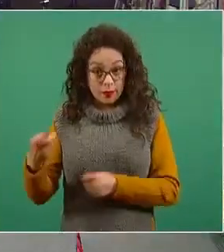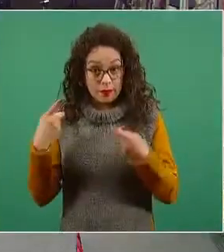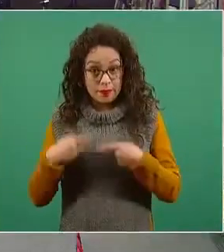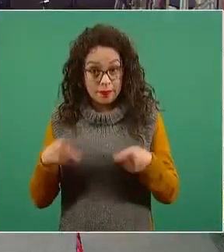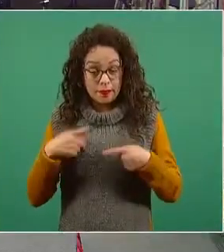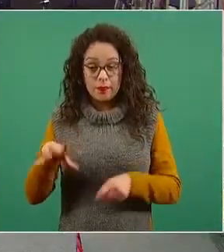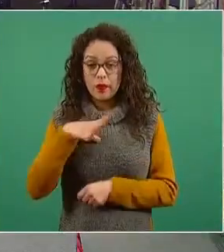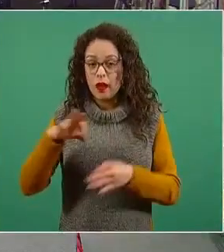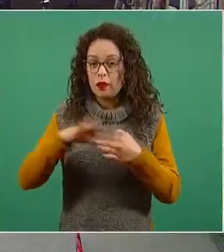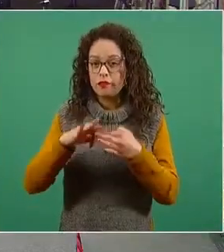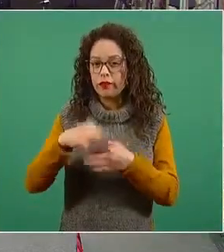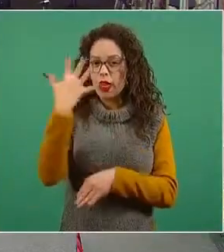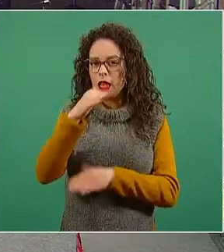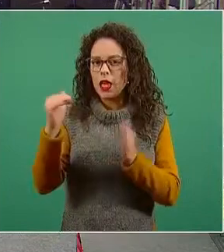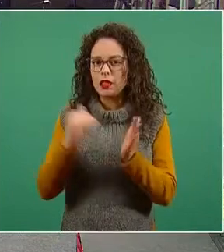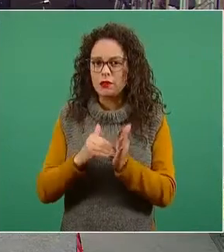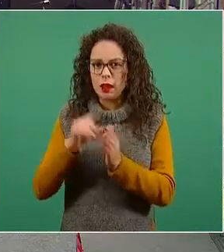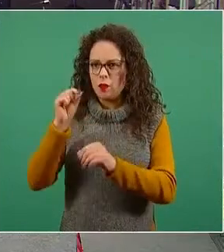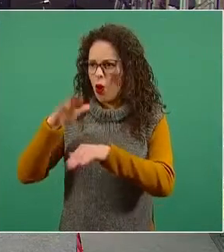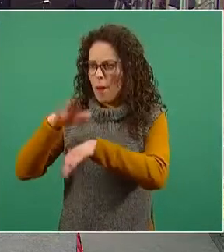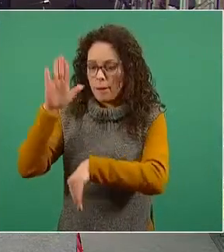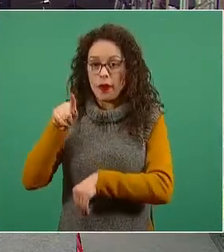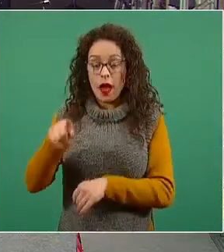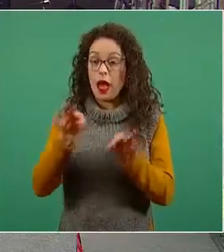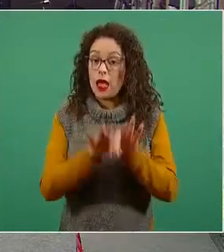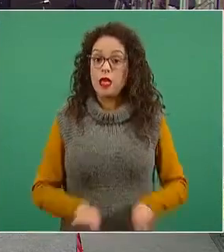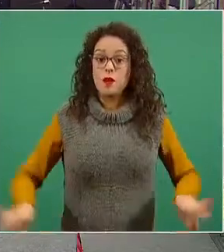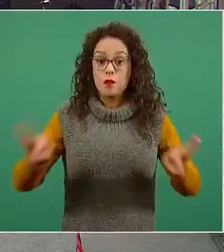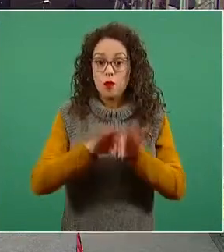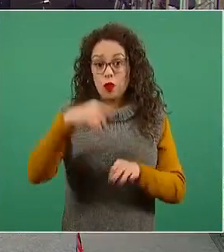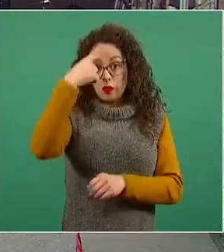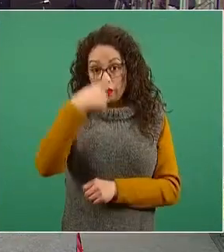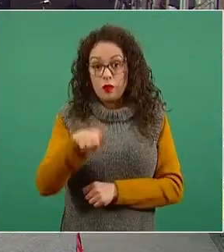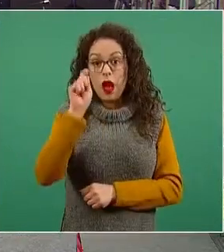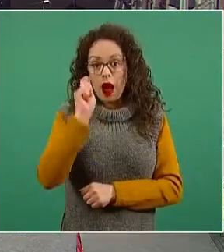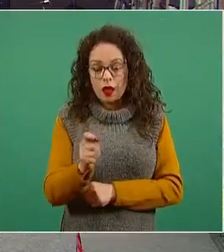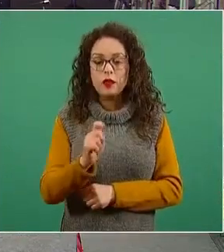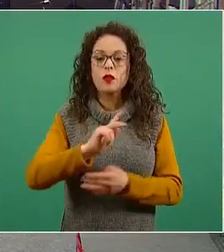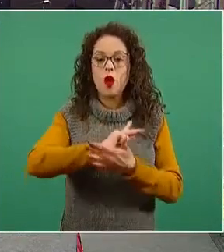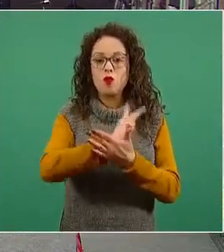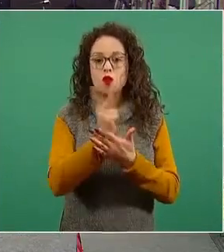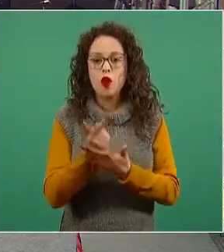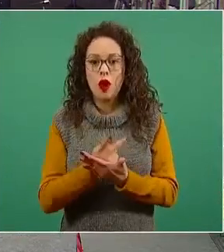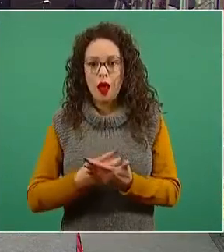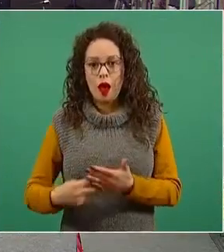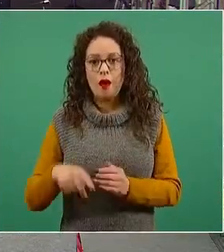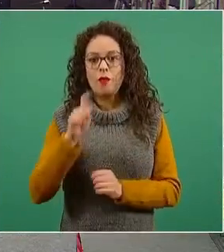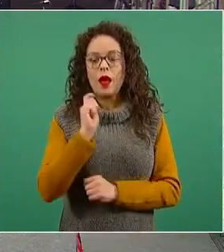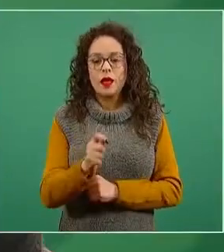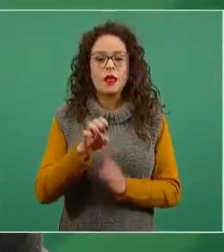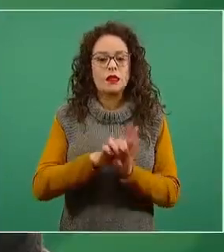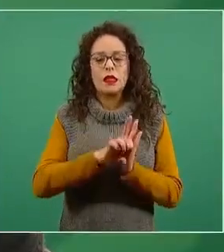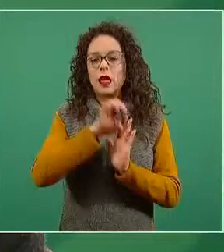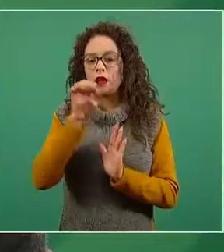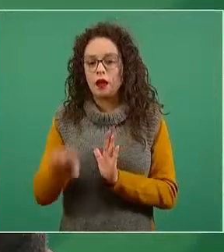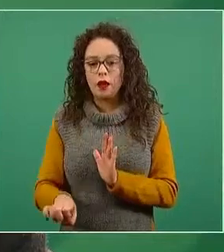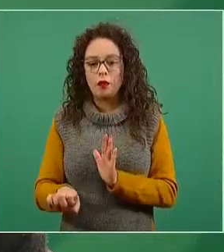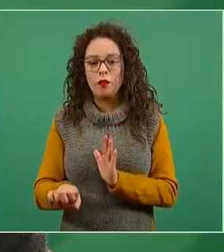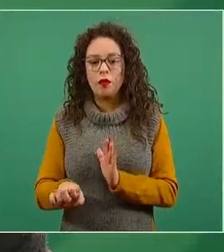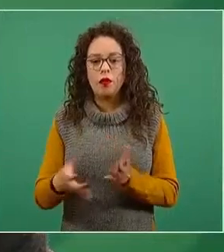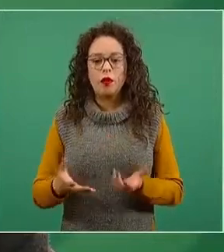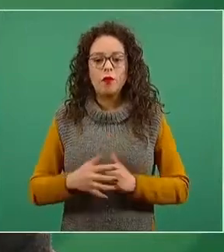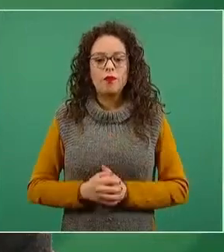poco más de 10,000 y han sido fundamentales para los programas sociales, los programas, por ejemplo, de